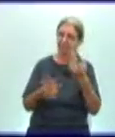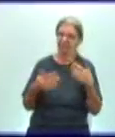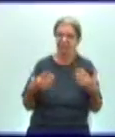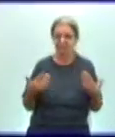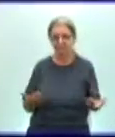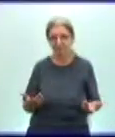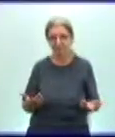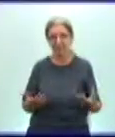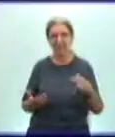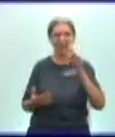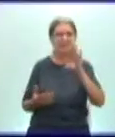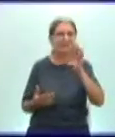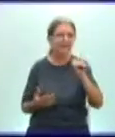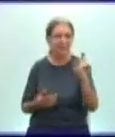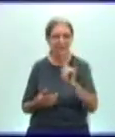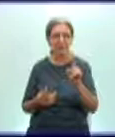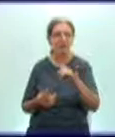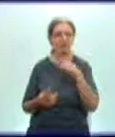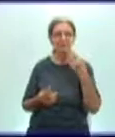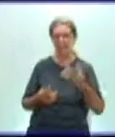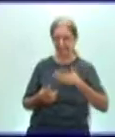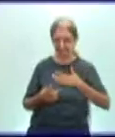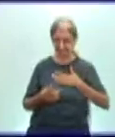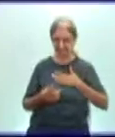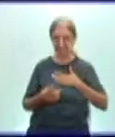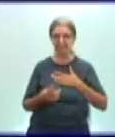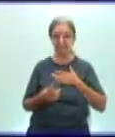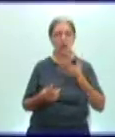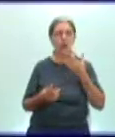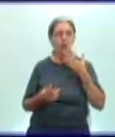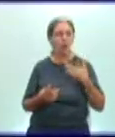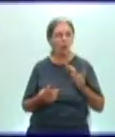titula Diles que no me maten. ¿Cómo está